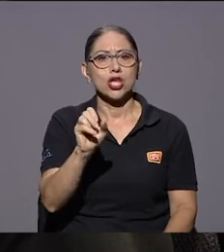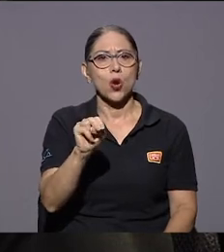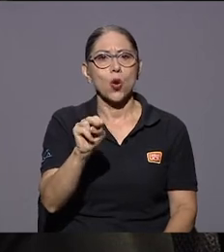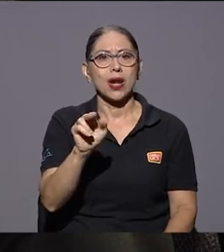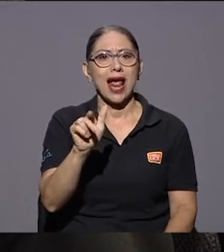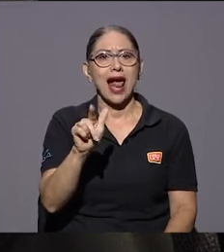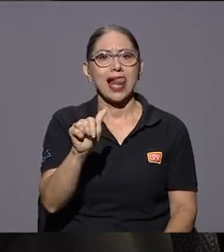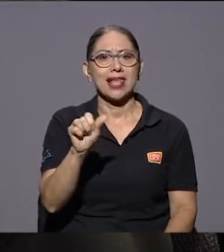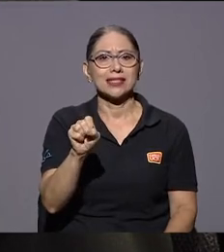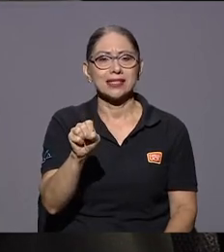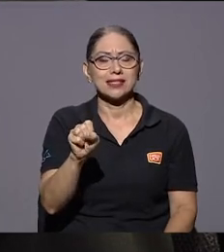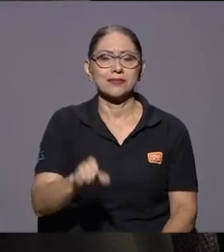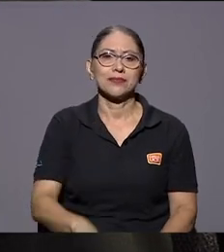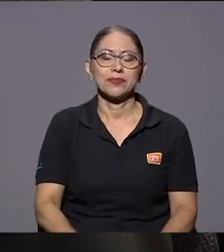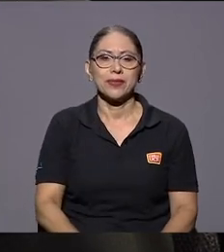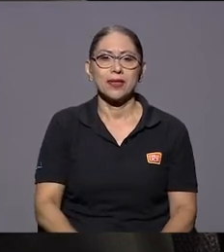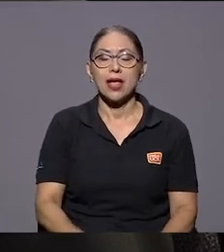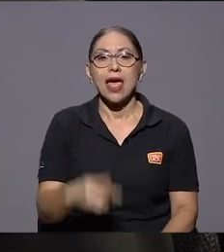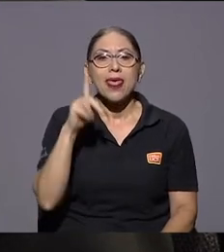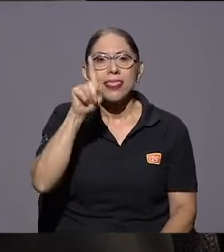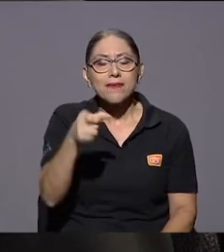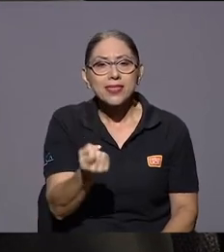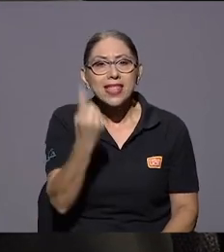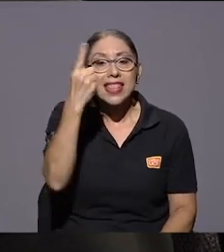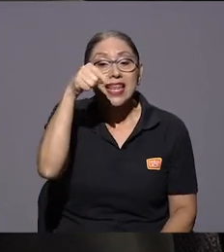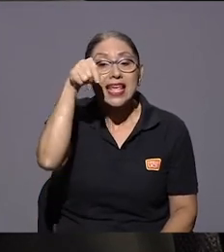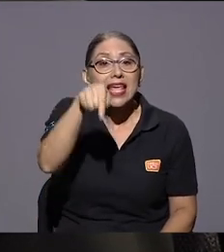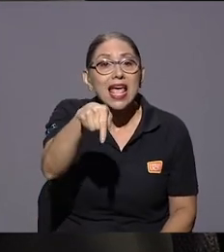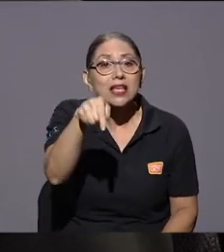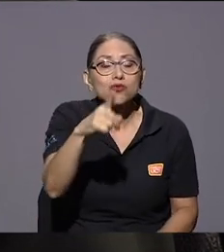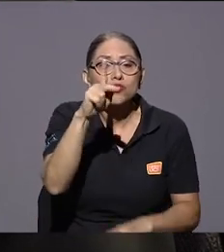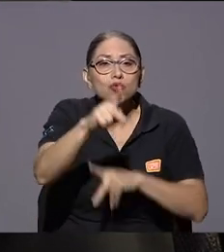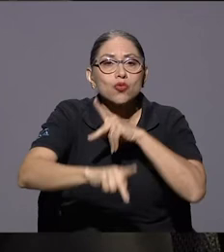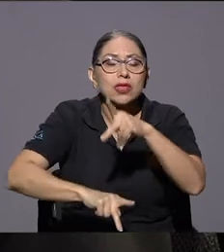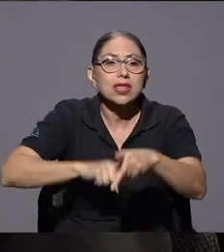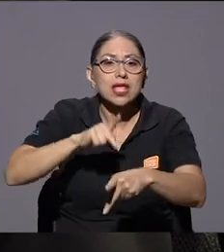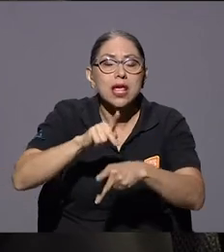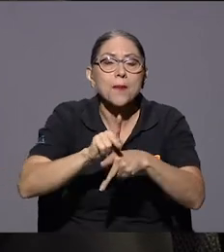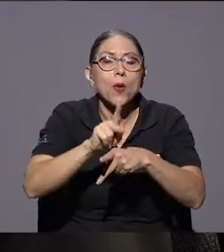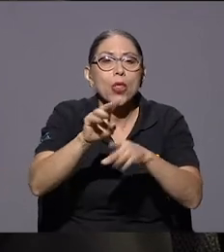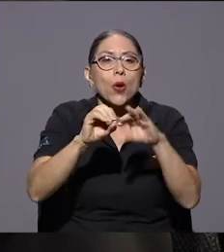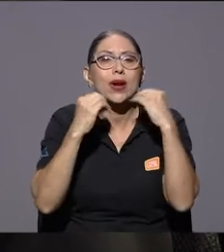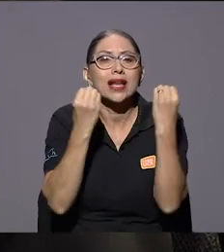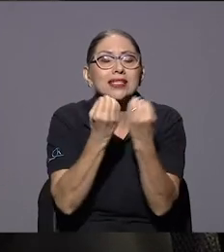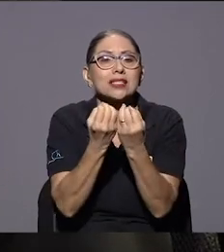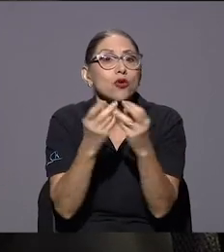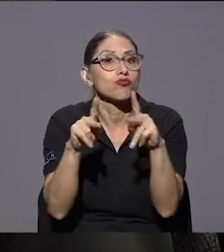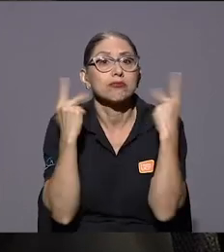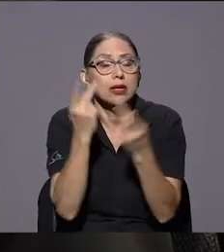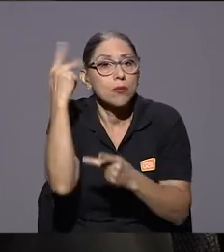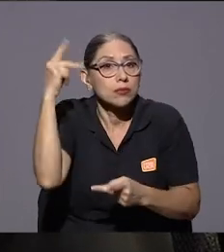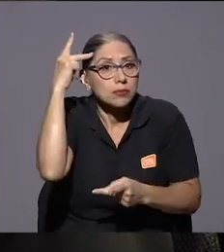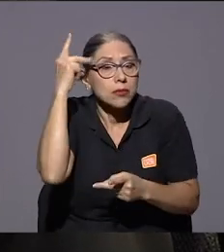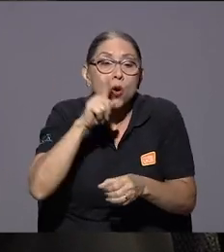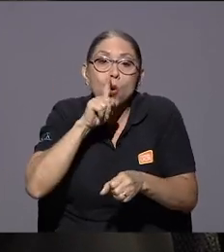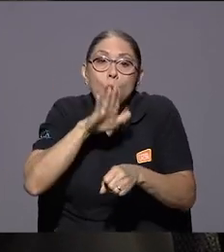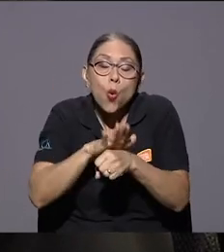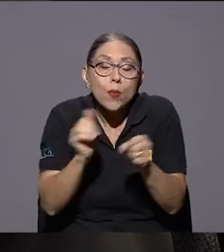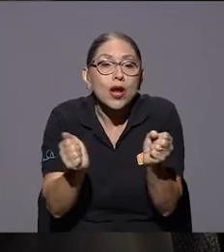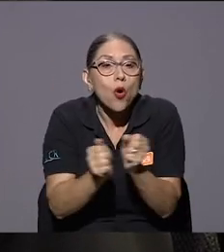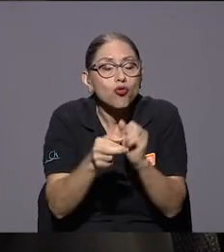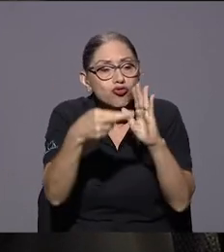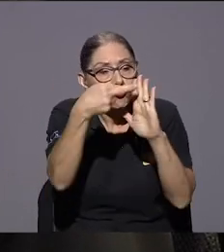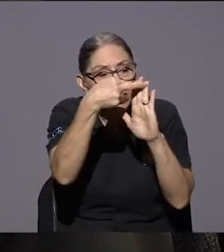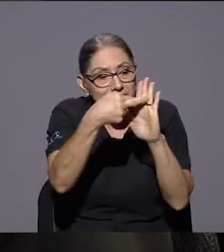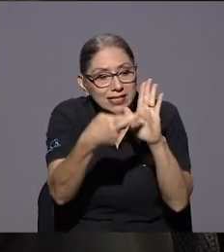hablando de un tipo de organización partidaria que cumple con todos los requisitos de la legitimidad jurídica